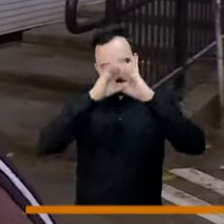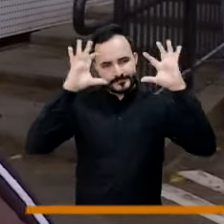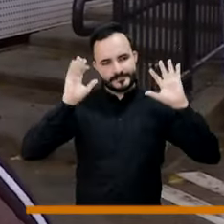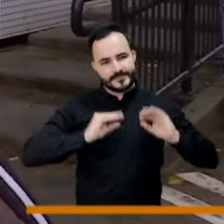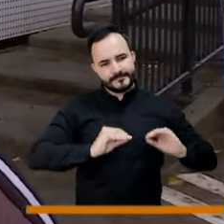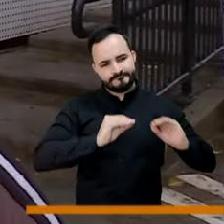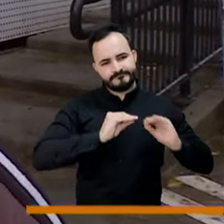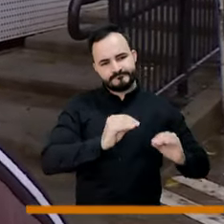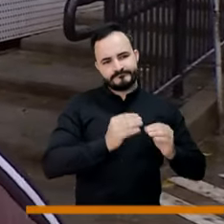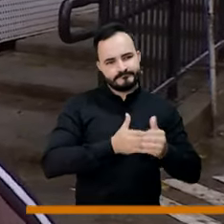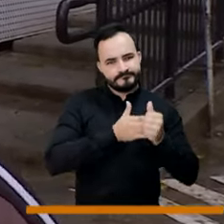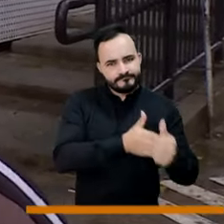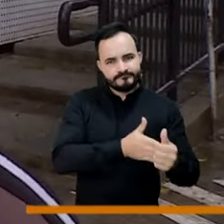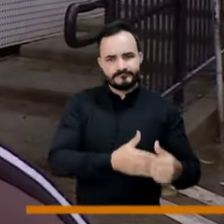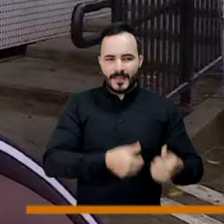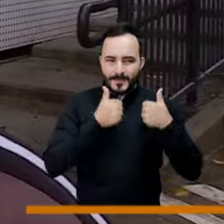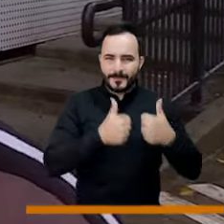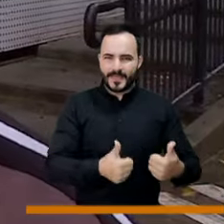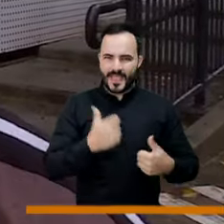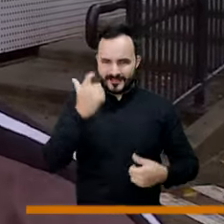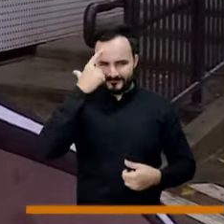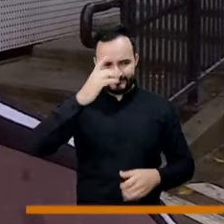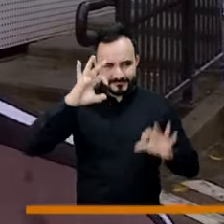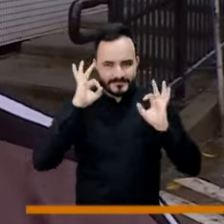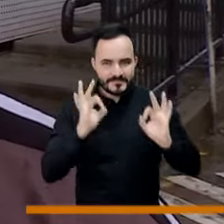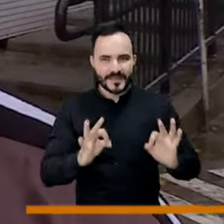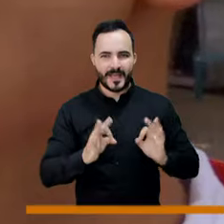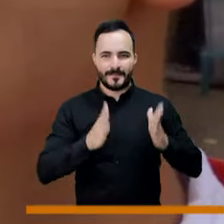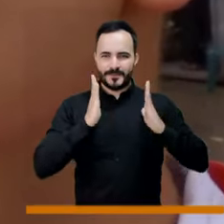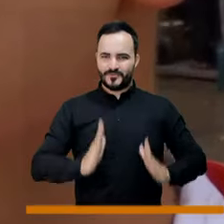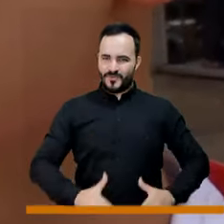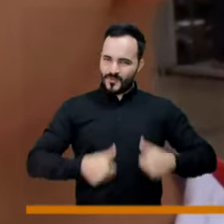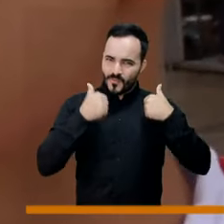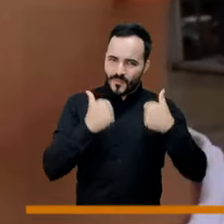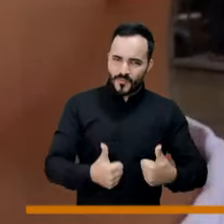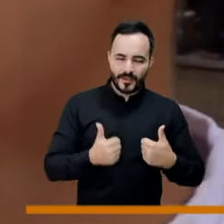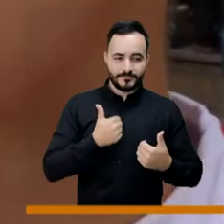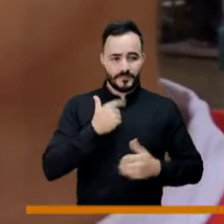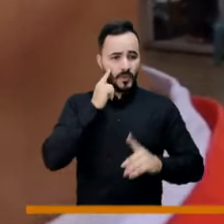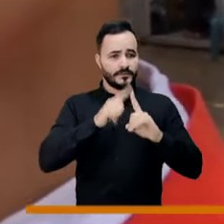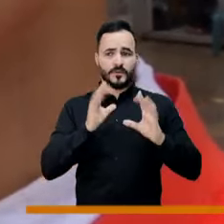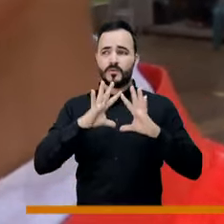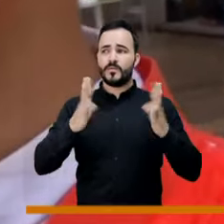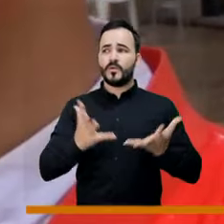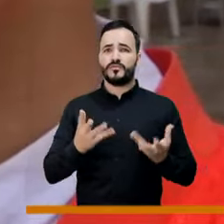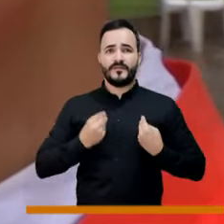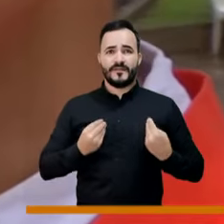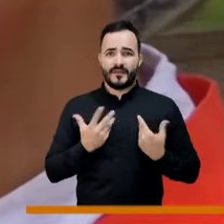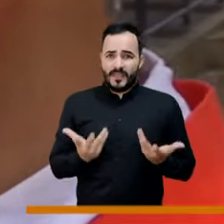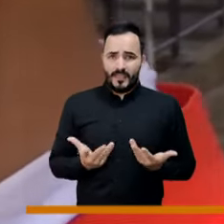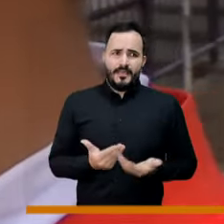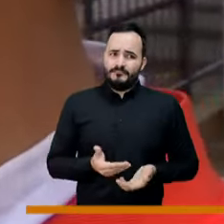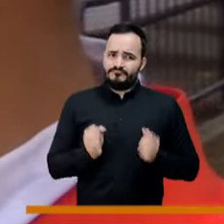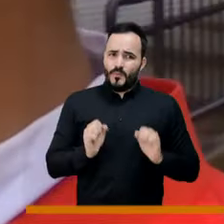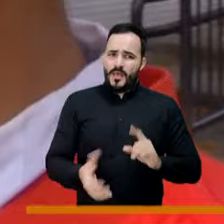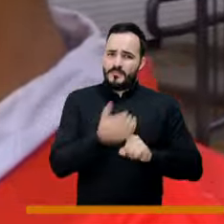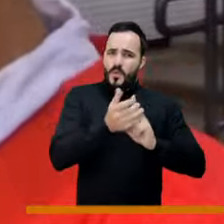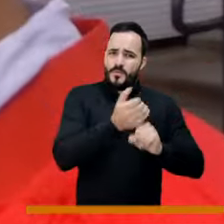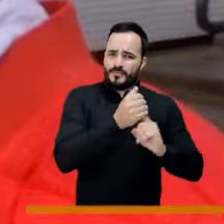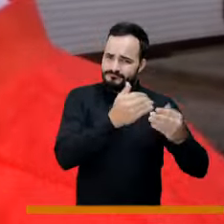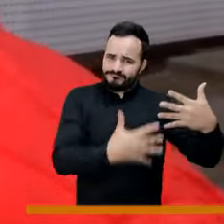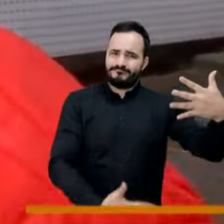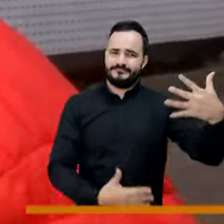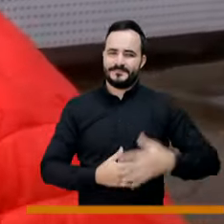entienda que está en este mundo es para muchas cosas. ¿Qué mensaje le dice usted a Matías, pero a través de